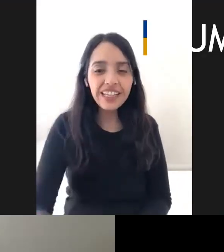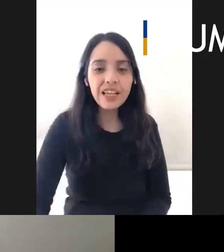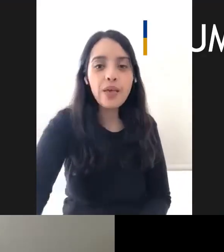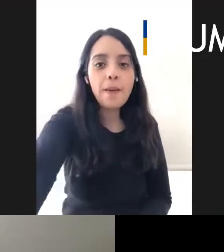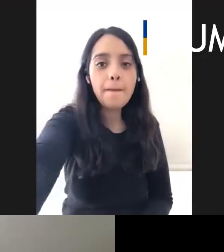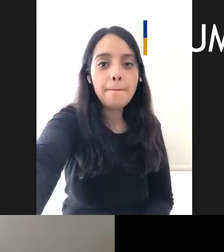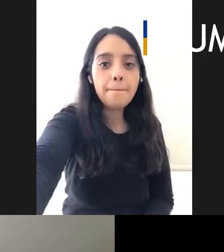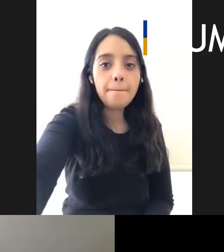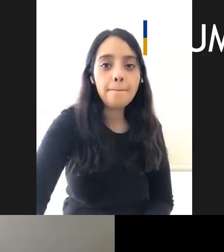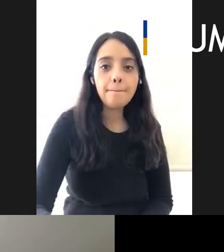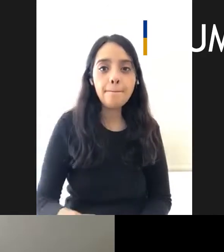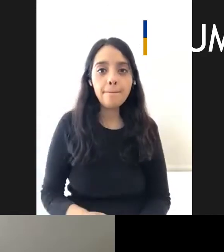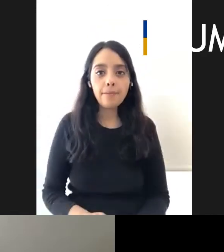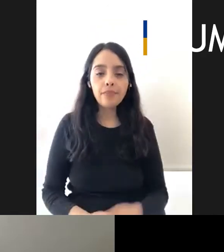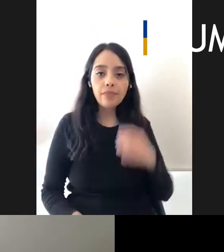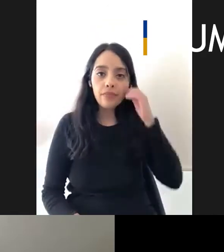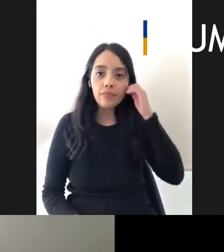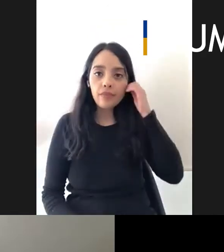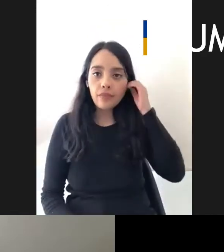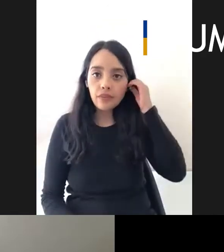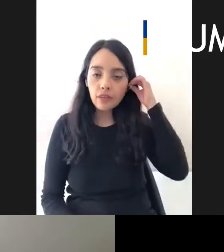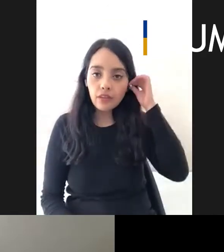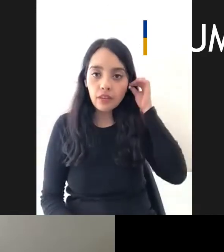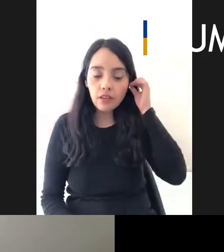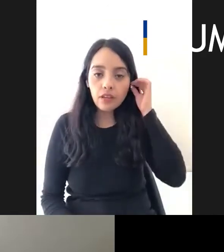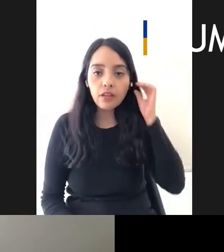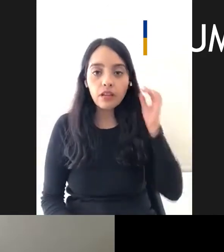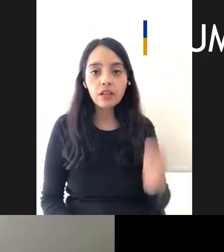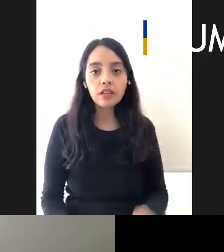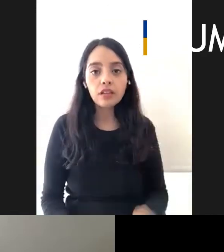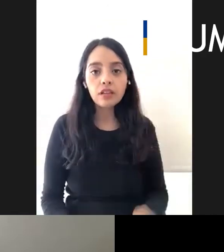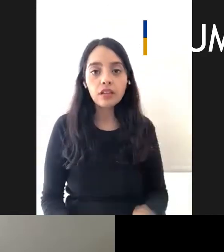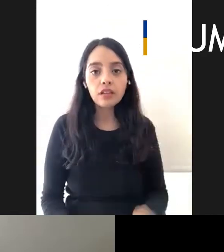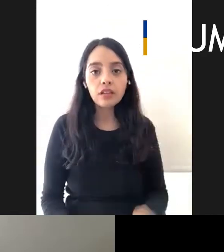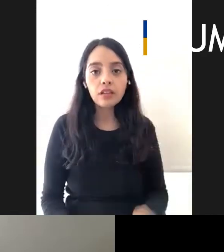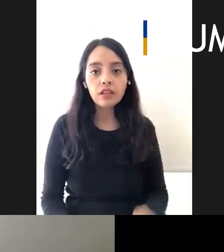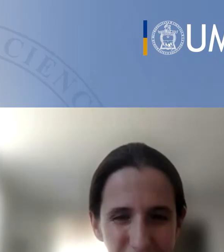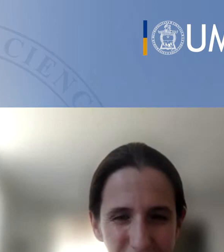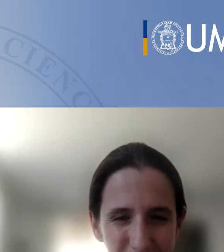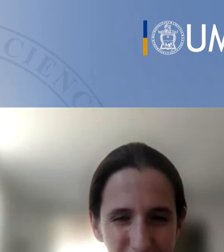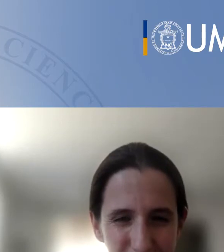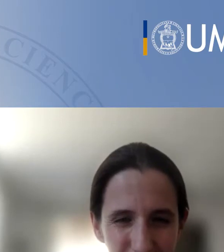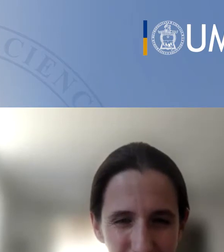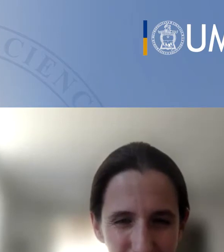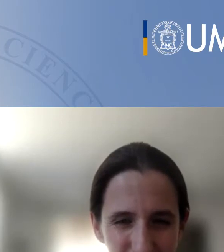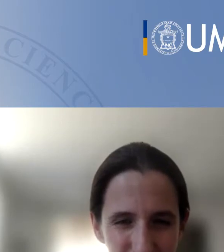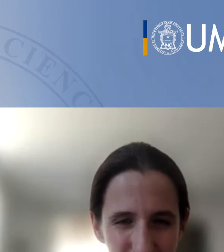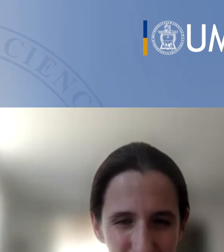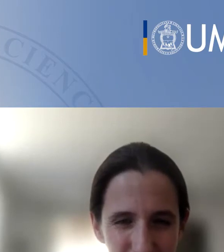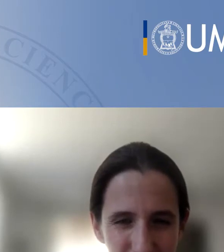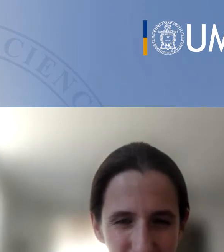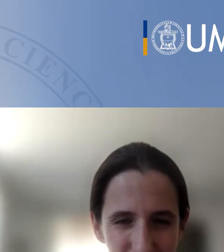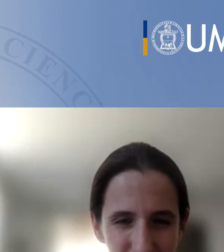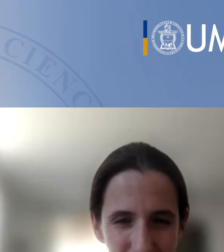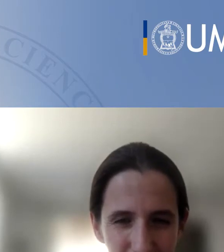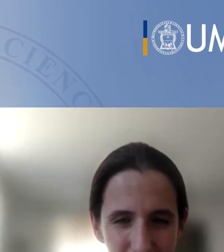diciendo bien tu apellido, María de los Ángeles. Ella es bioquímica de la Universidad de Chile, magíster en bioquímica